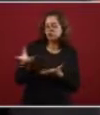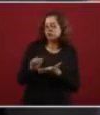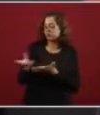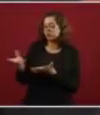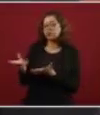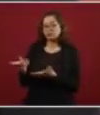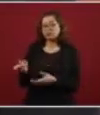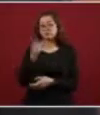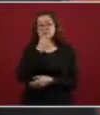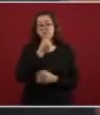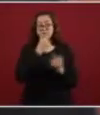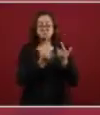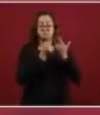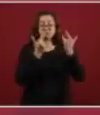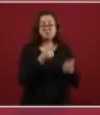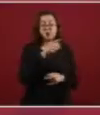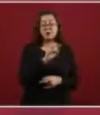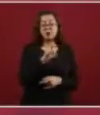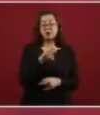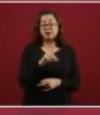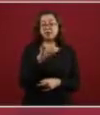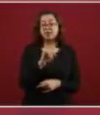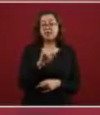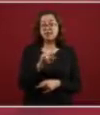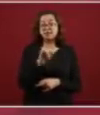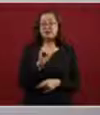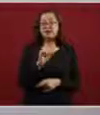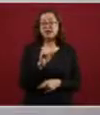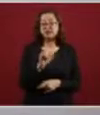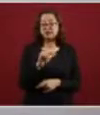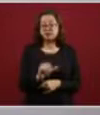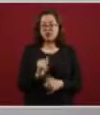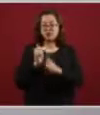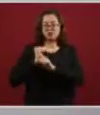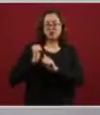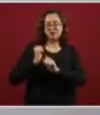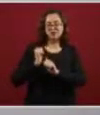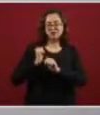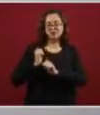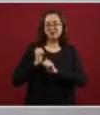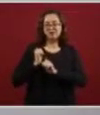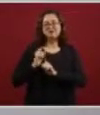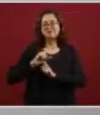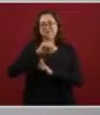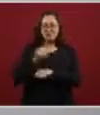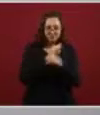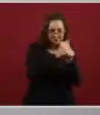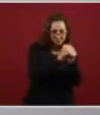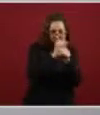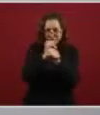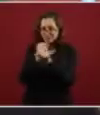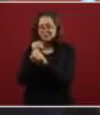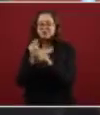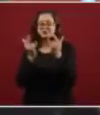Bernal Díaz del Castillo, que vino de soldado y es el gran historiador